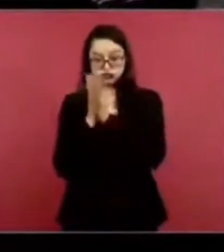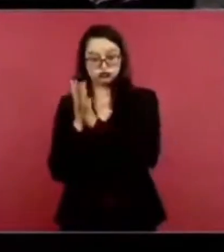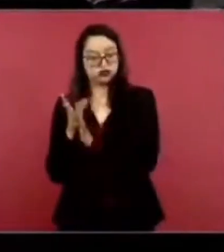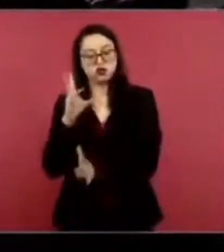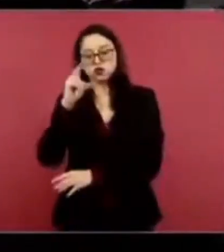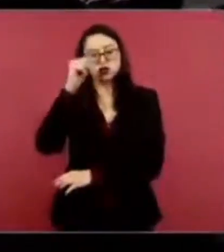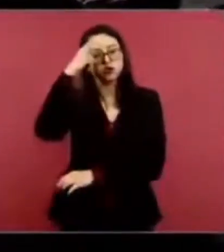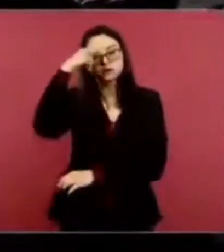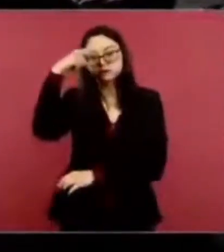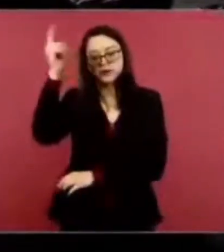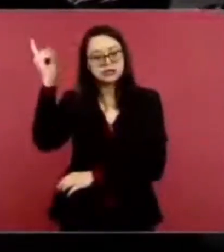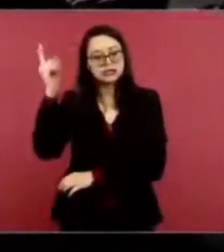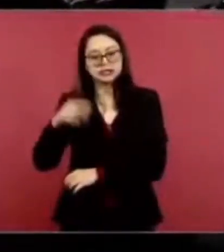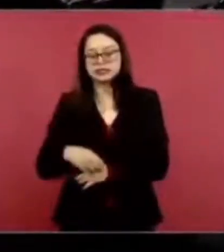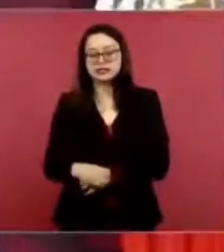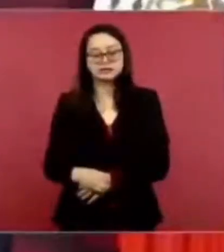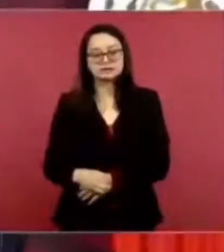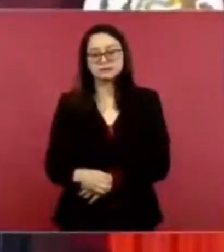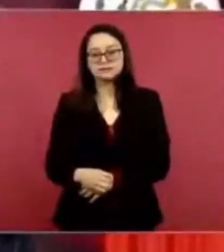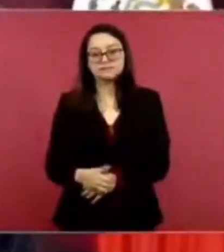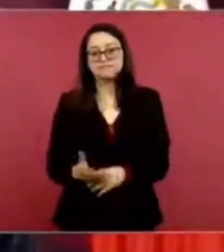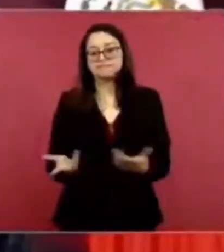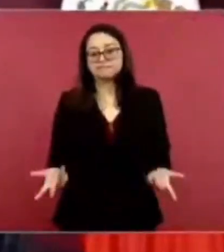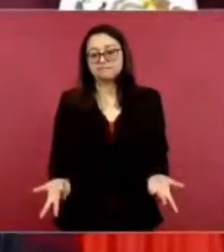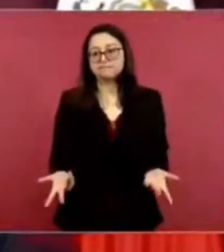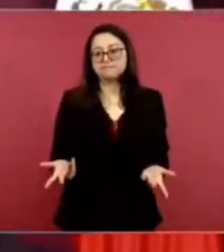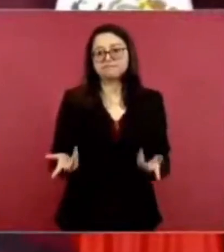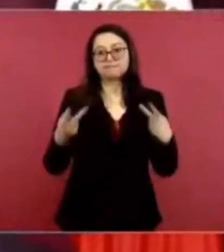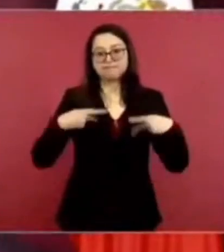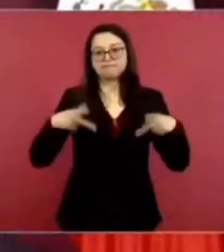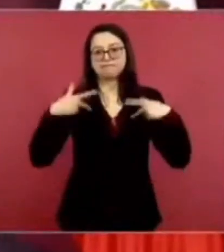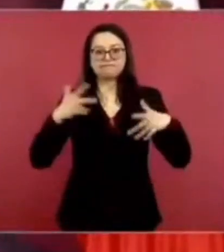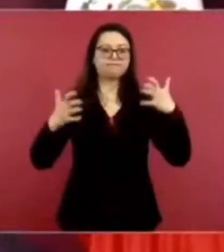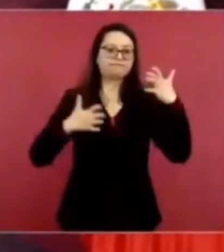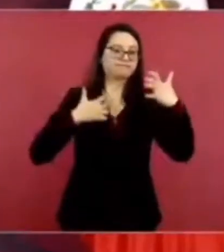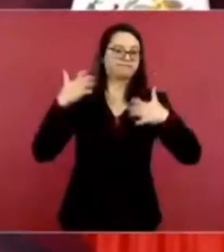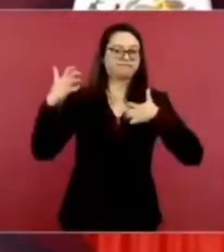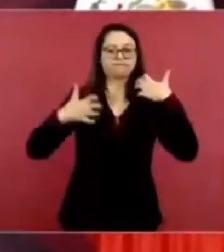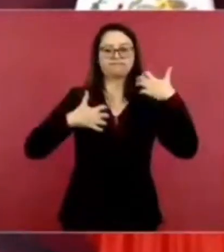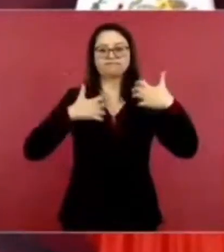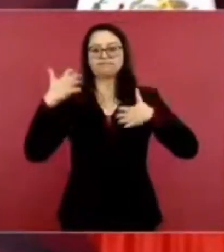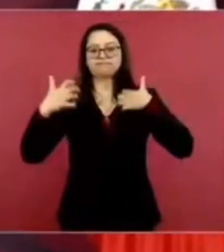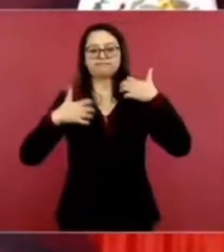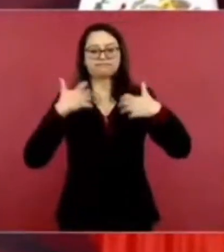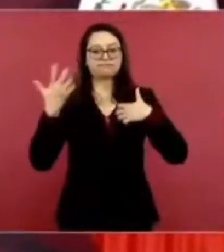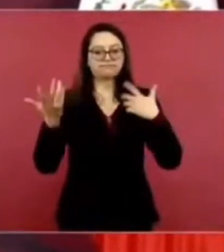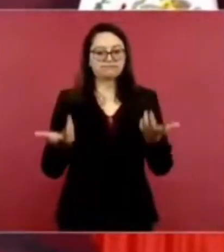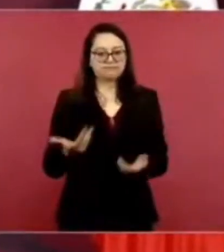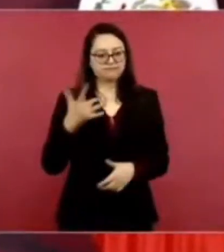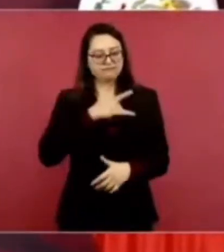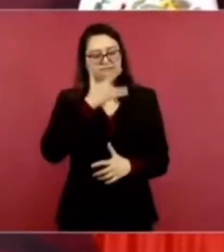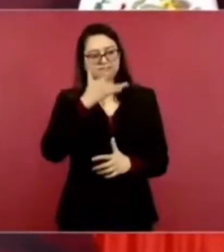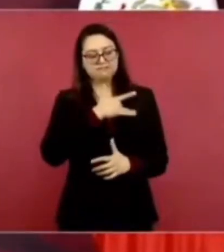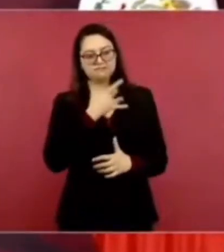transformaciones producen pues mucha inconformidad de quienes se sienten